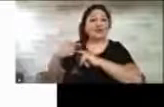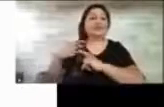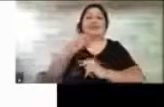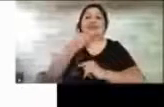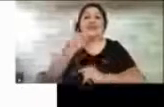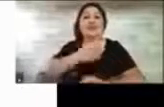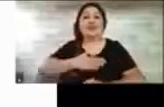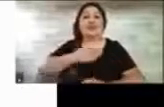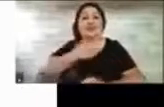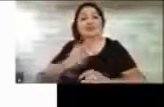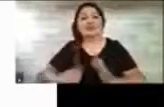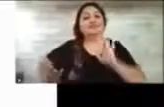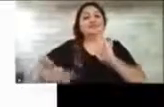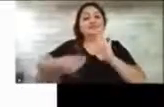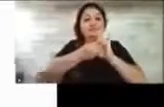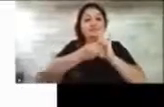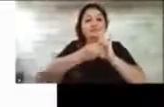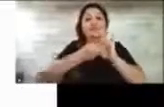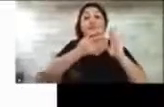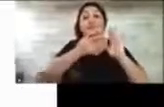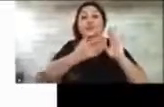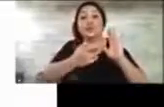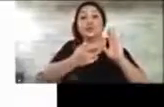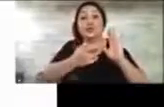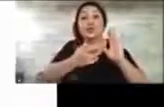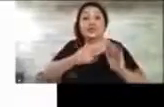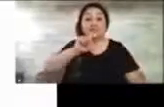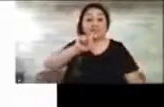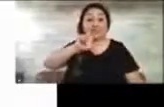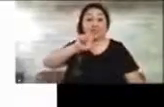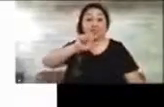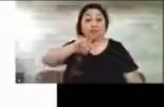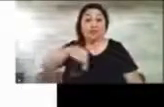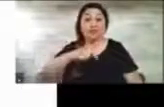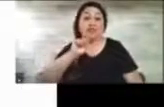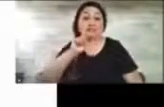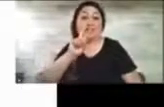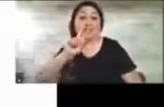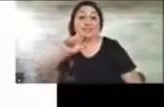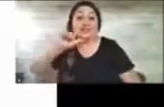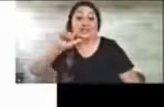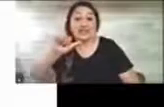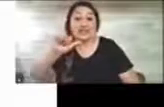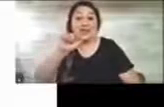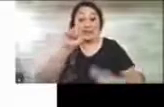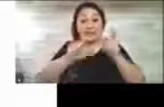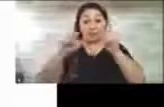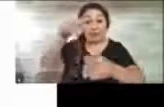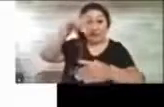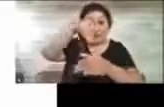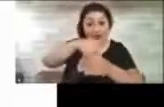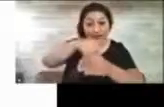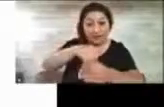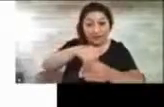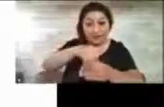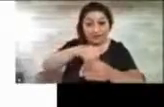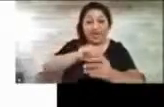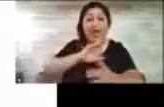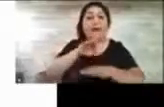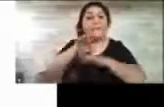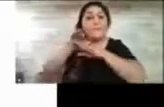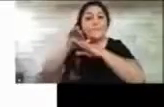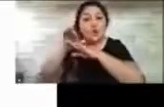cifras, porque un 78,26% de los votantes estuvo de acuerdo con la opción apruebo para